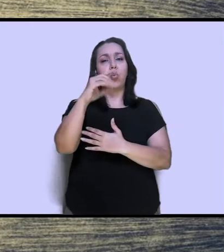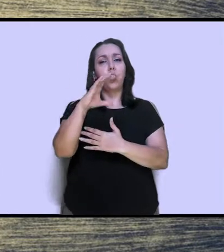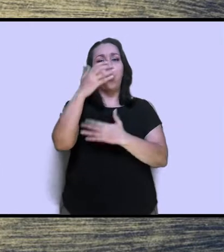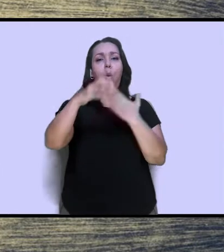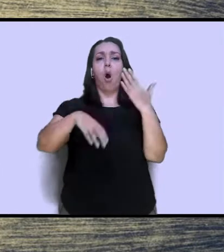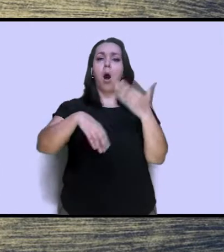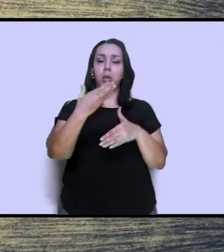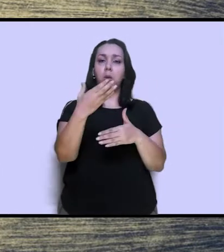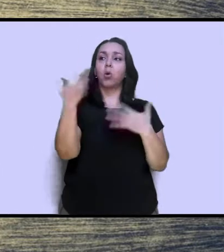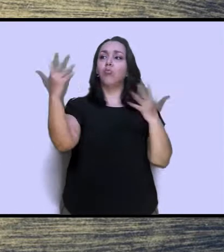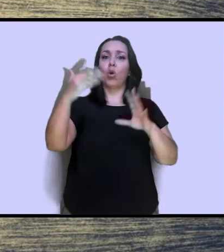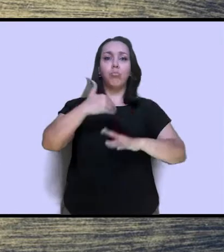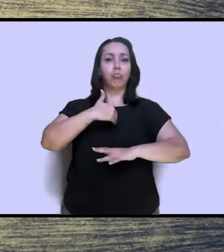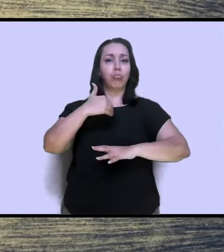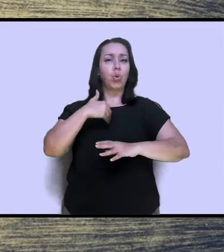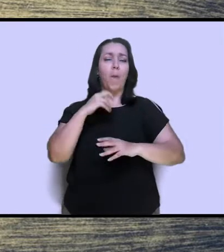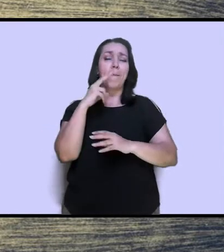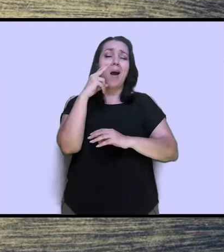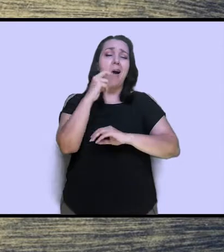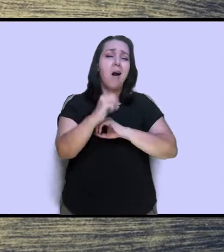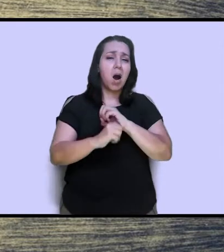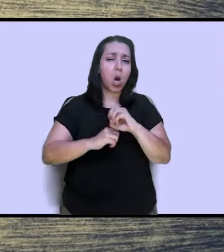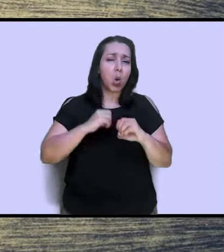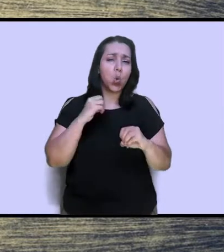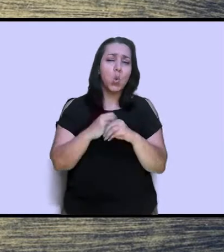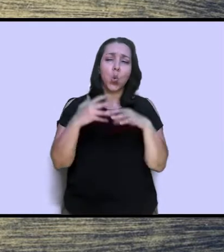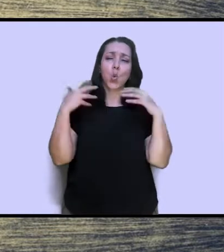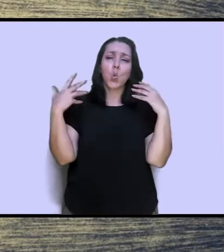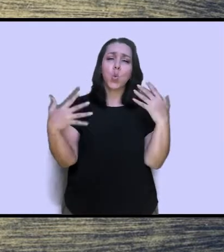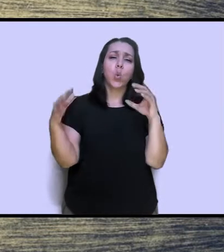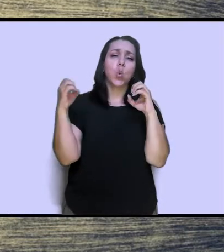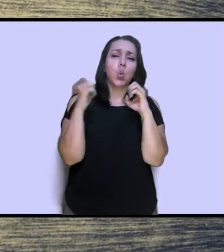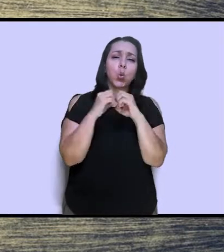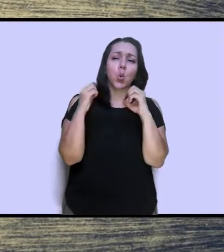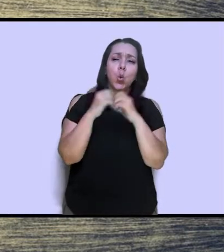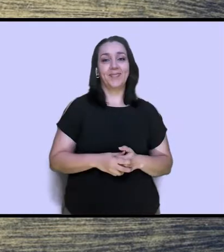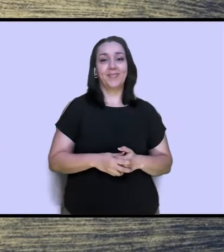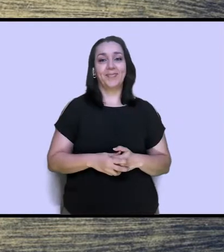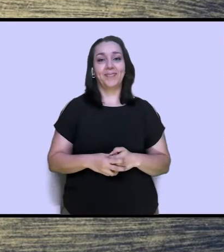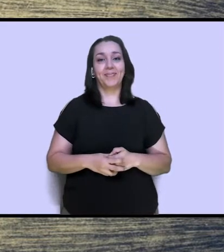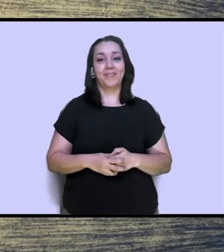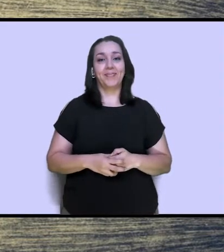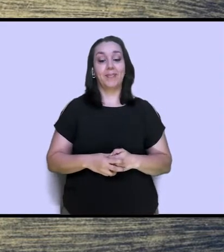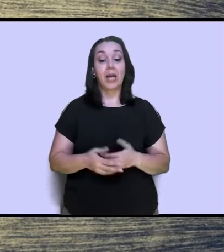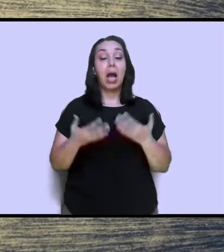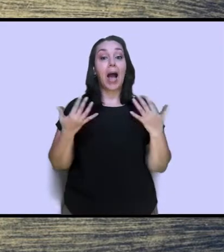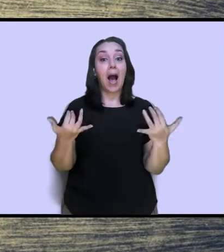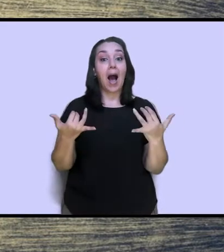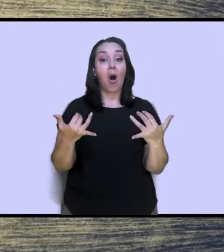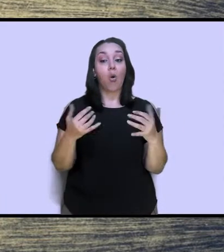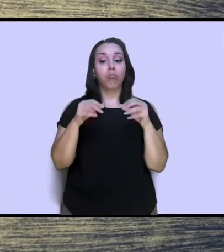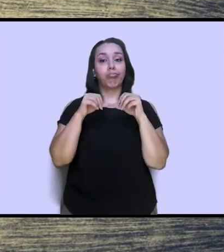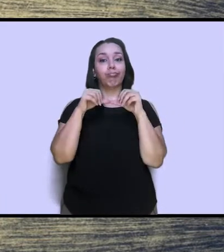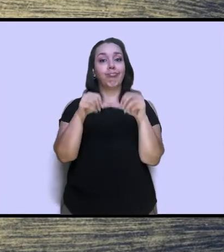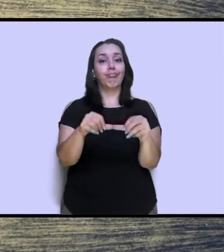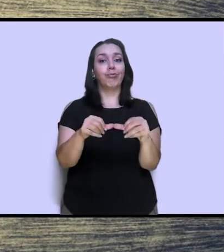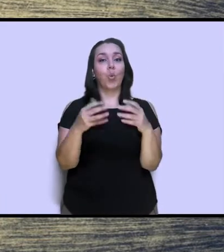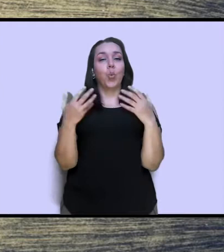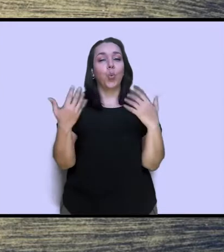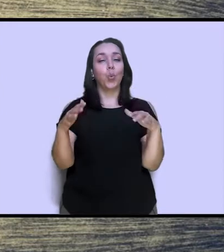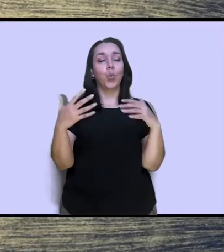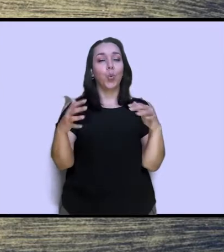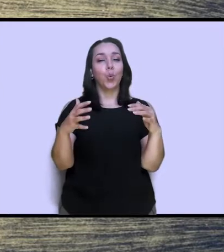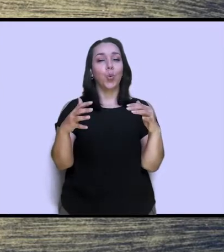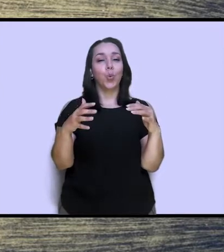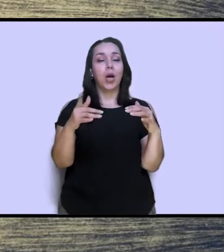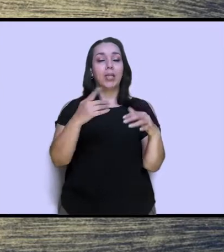primer y segundo ciclo. Cuenta con más de 20 años de experiencia educativa. A continuación, tendremos una